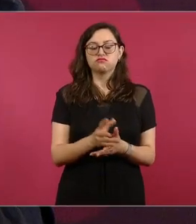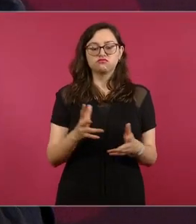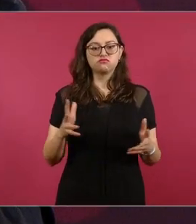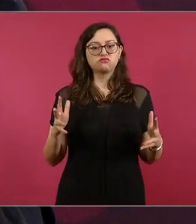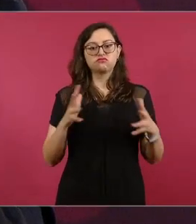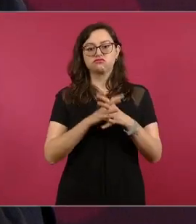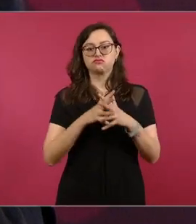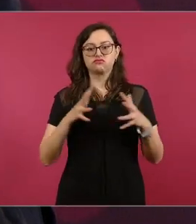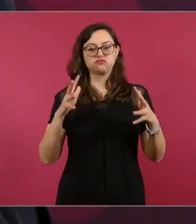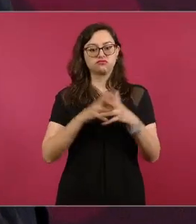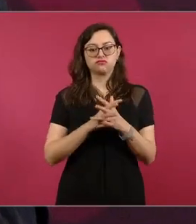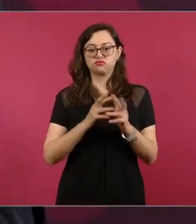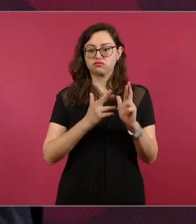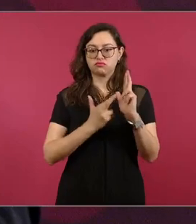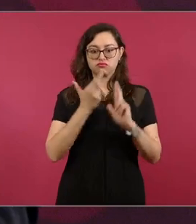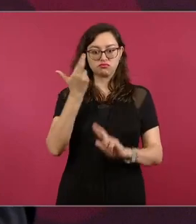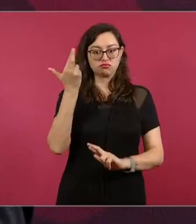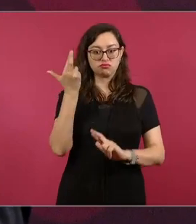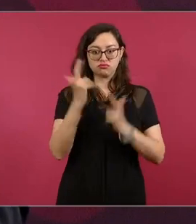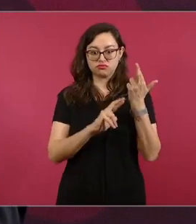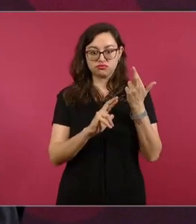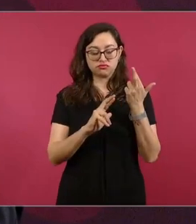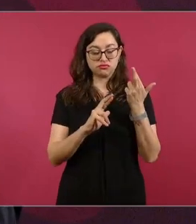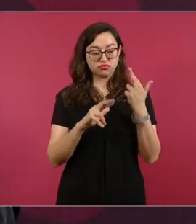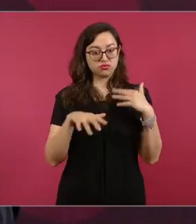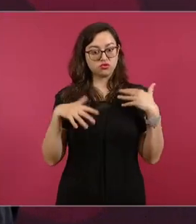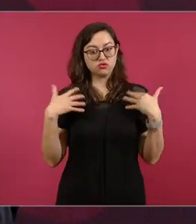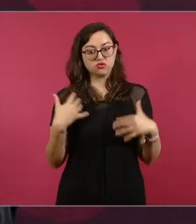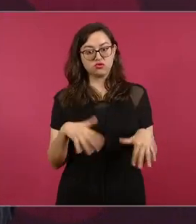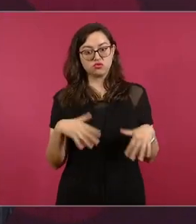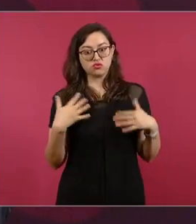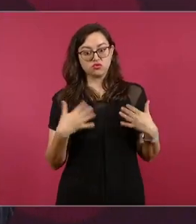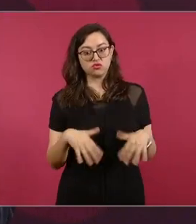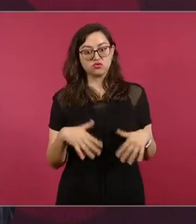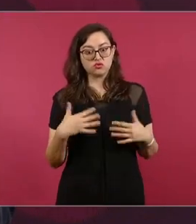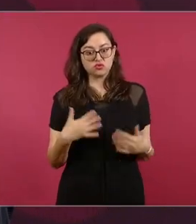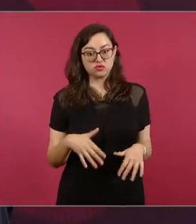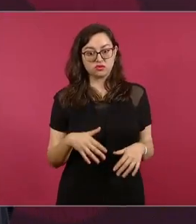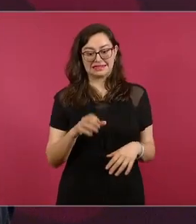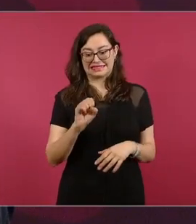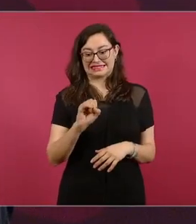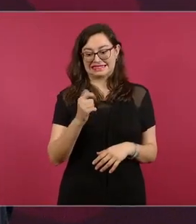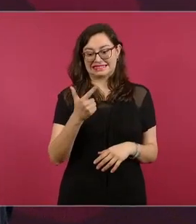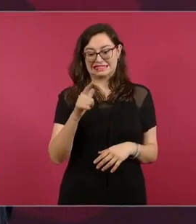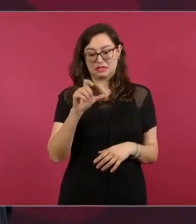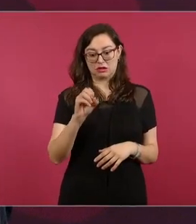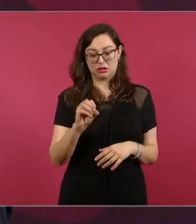que es la primera revolución social del siglo XX,